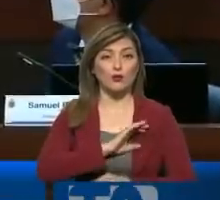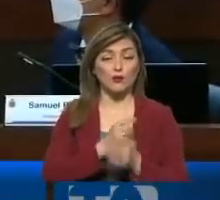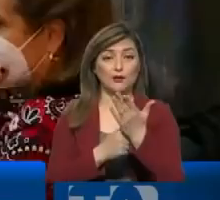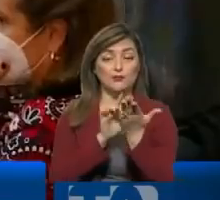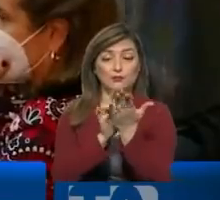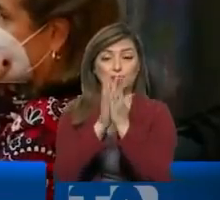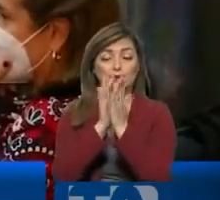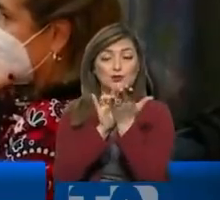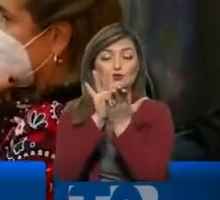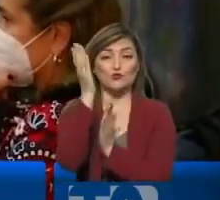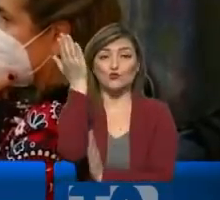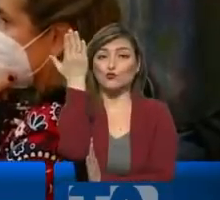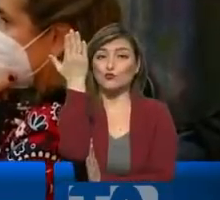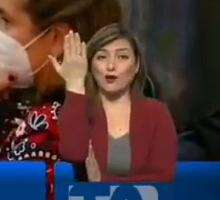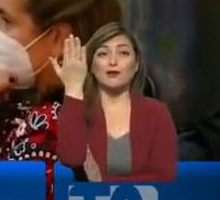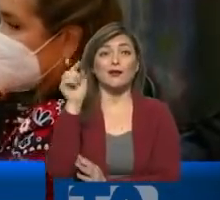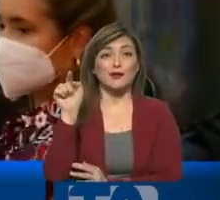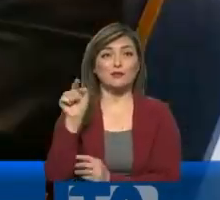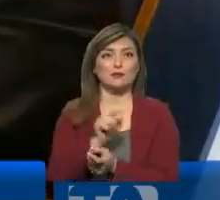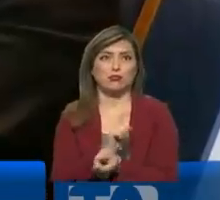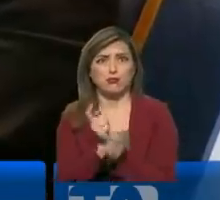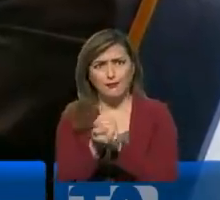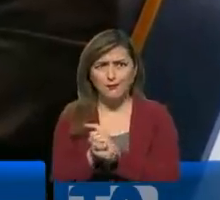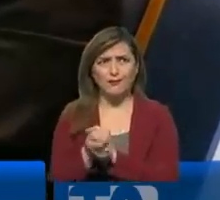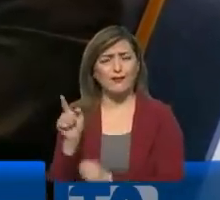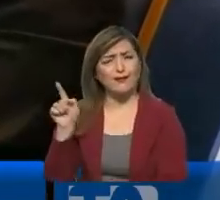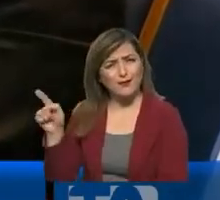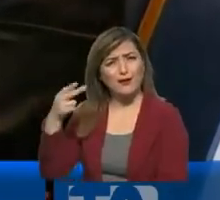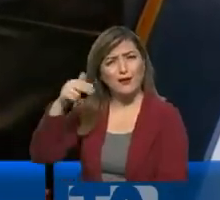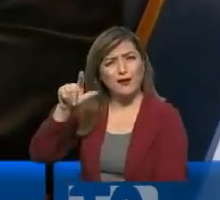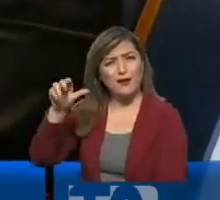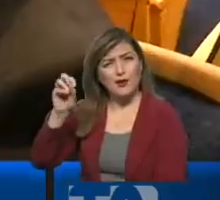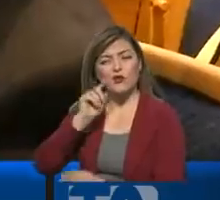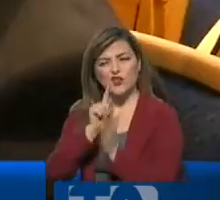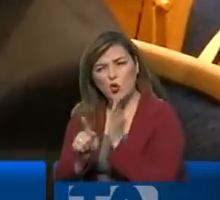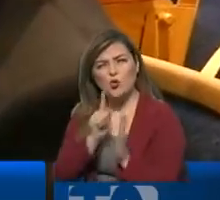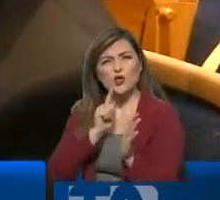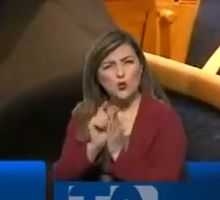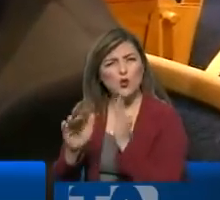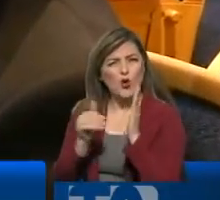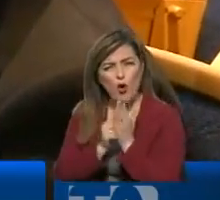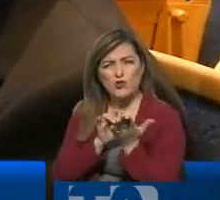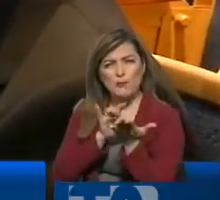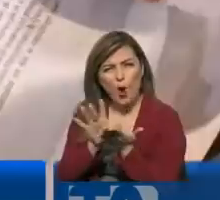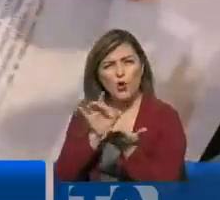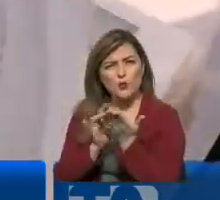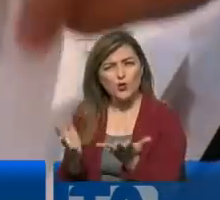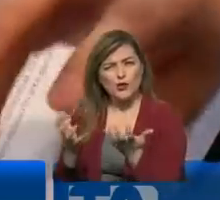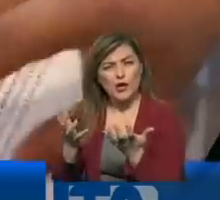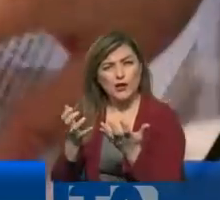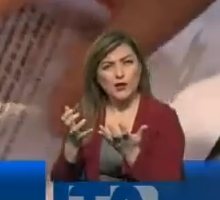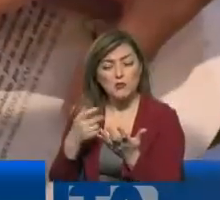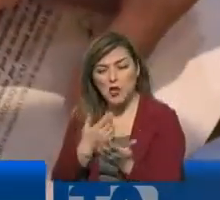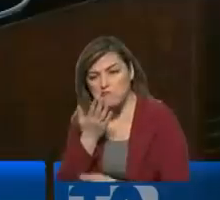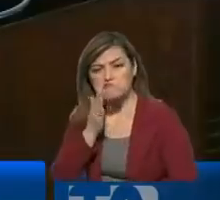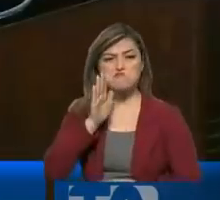de remoción contra el alcalde Jorge Yunda dio un giro inesperado cuando Marcelo Ayo, representante del colectivo Quito Unido, decidió retirarse